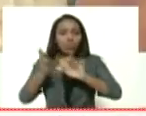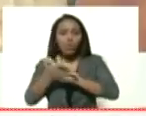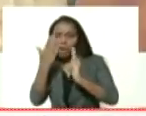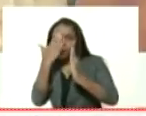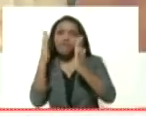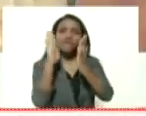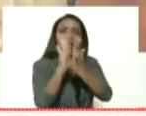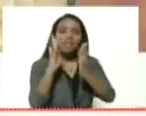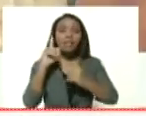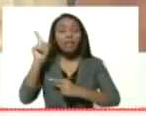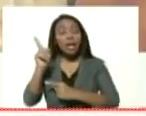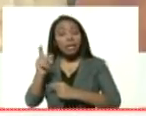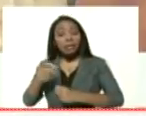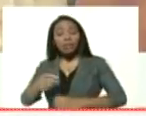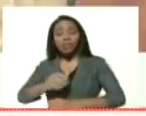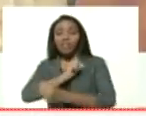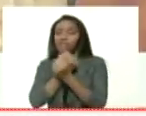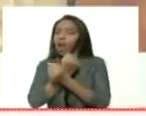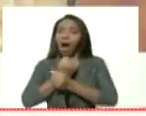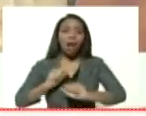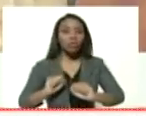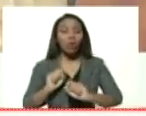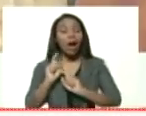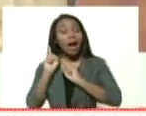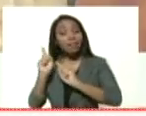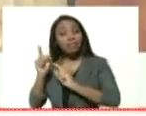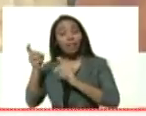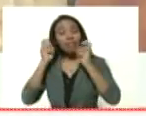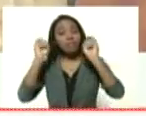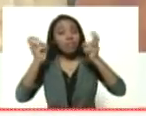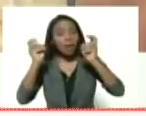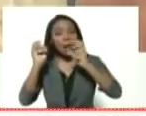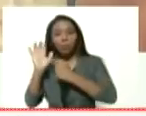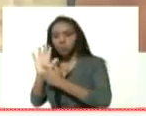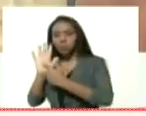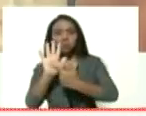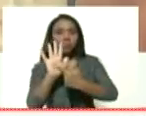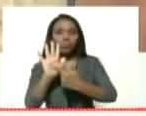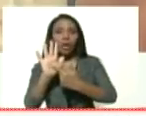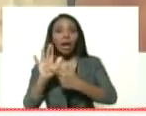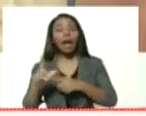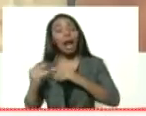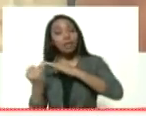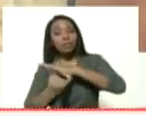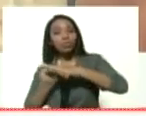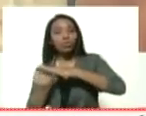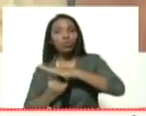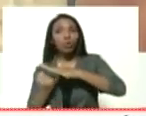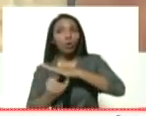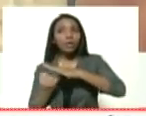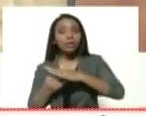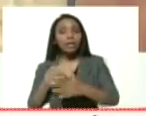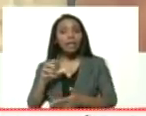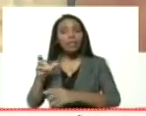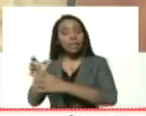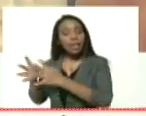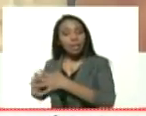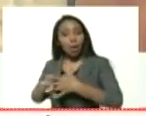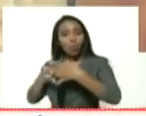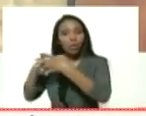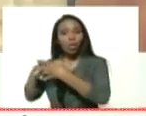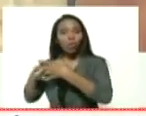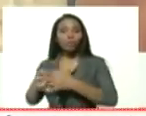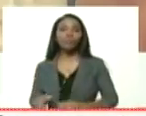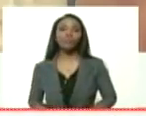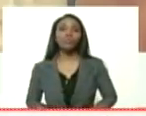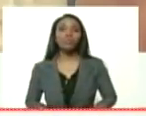al estrepitoso fracaso que en esta materia ha demostrado las instituciones estadounidenses.